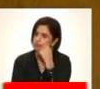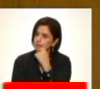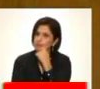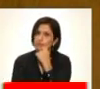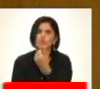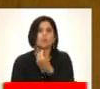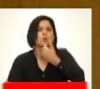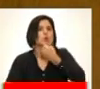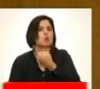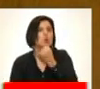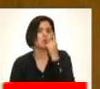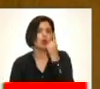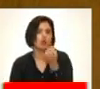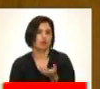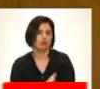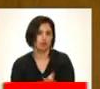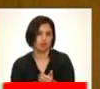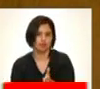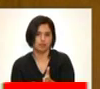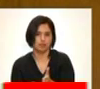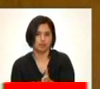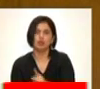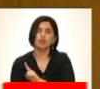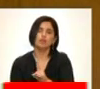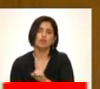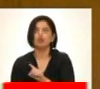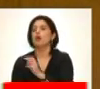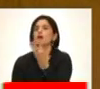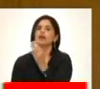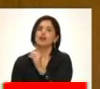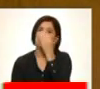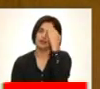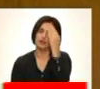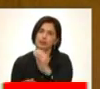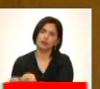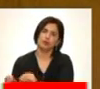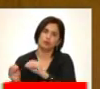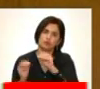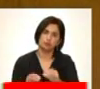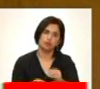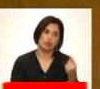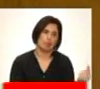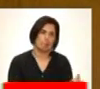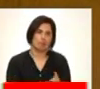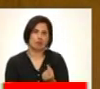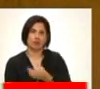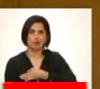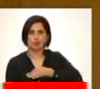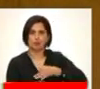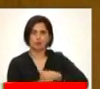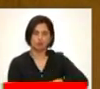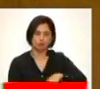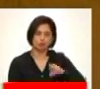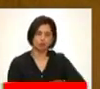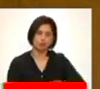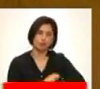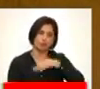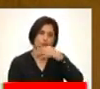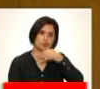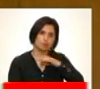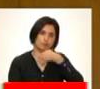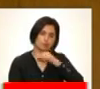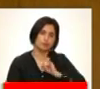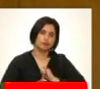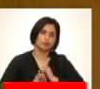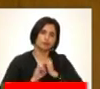en cuáles son las estrategias y no tener cada 30 días, ¿verdad?, a los ministros involucrados en este tema, en esta acción, dando luces